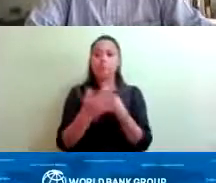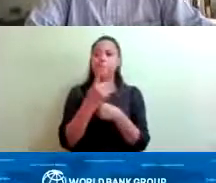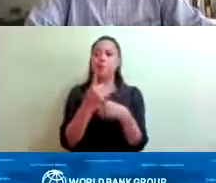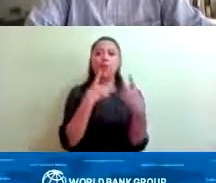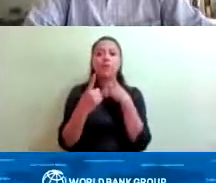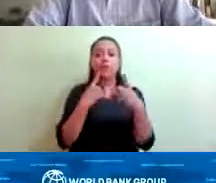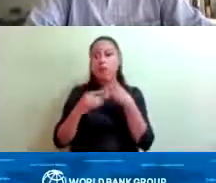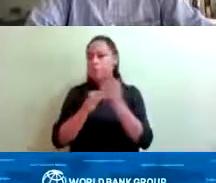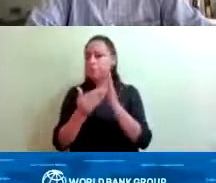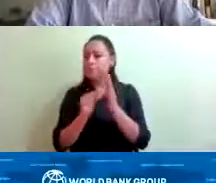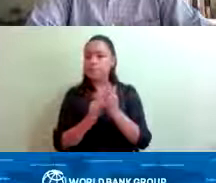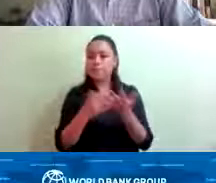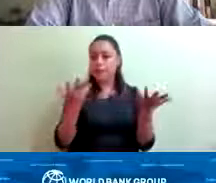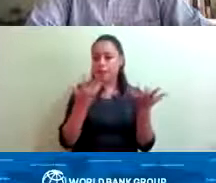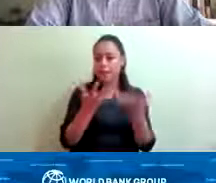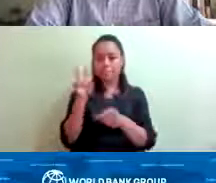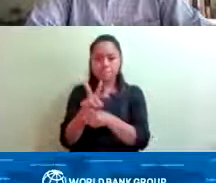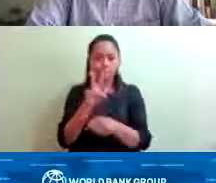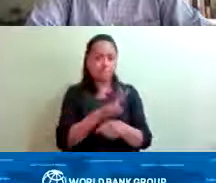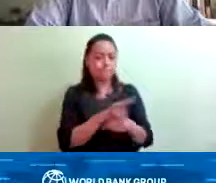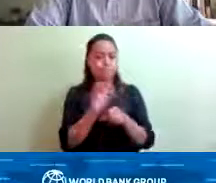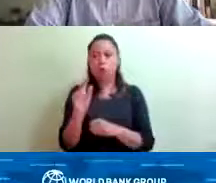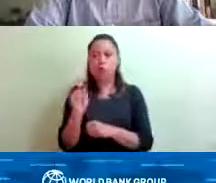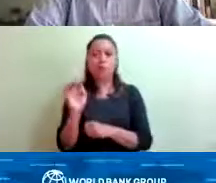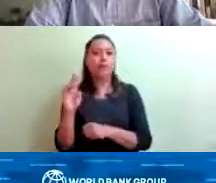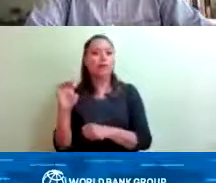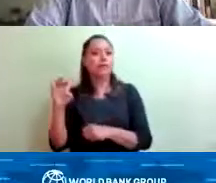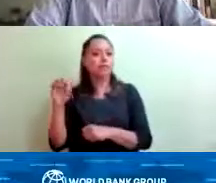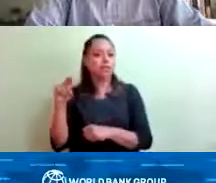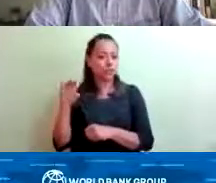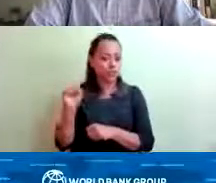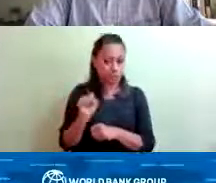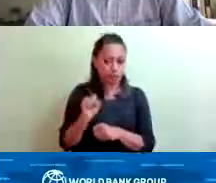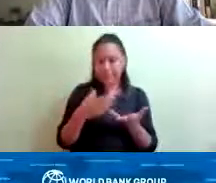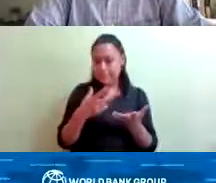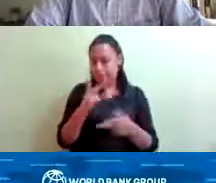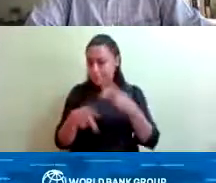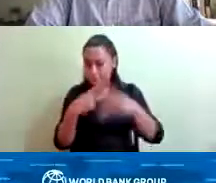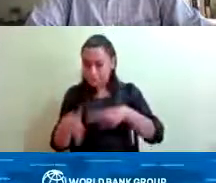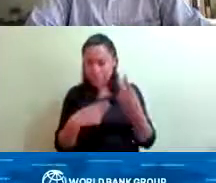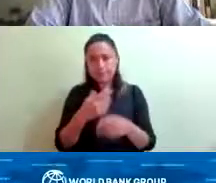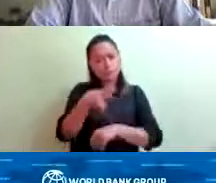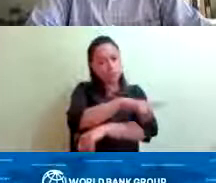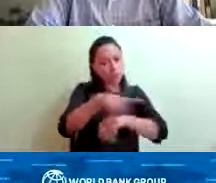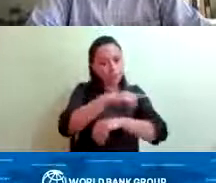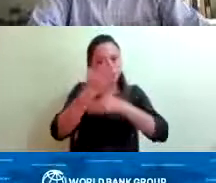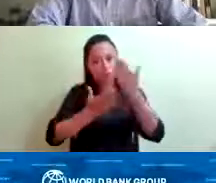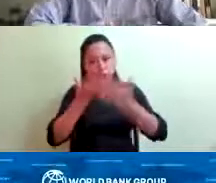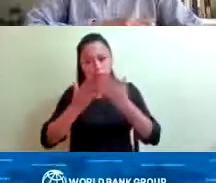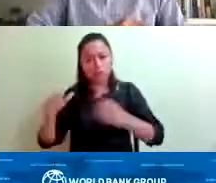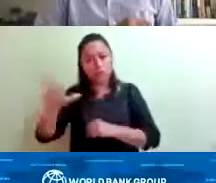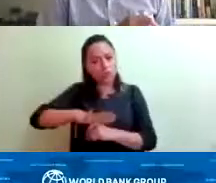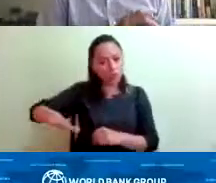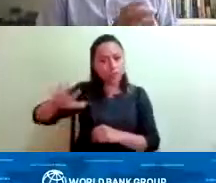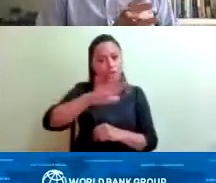estratégico, la formulación y supervisión de operaciones de crédito y el diseño e implementación de estudios sectoriales de políticas y